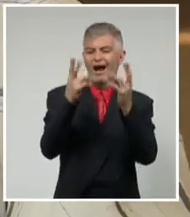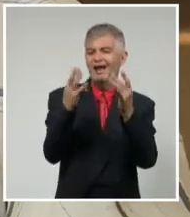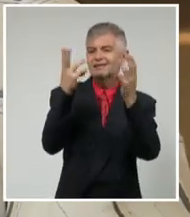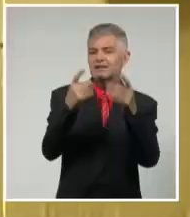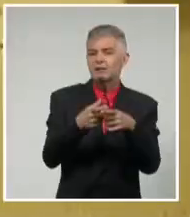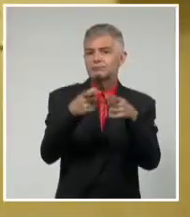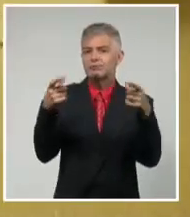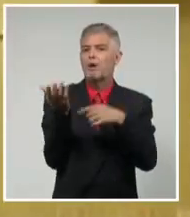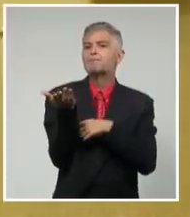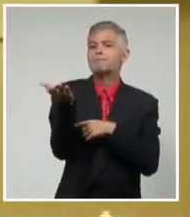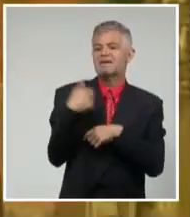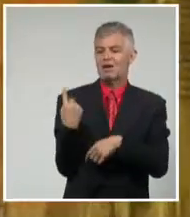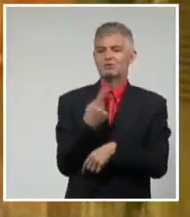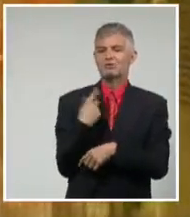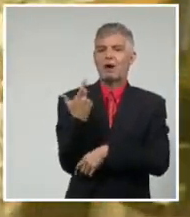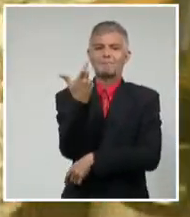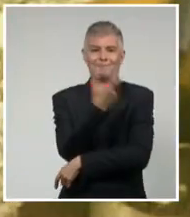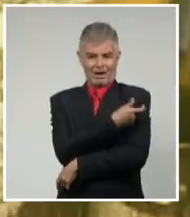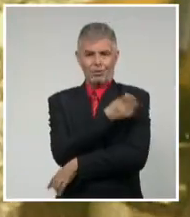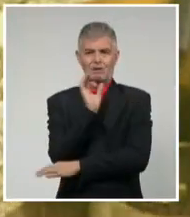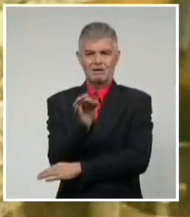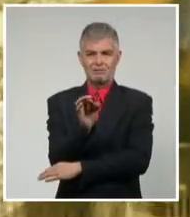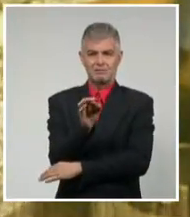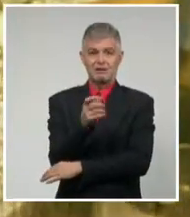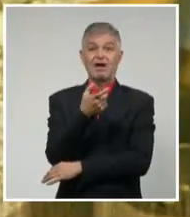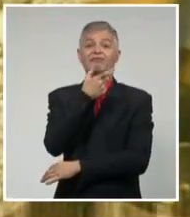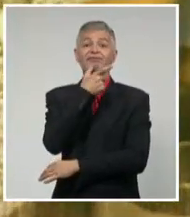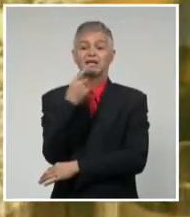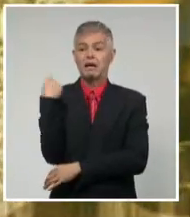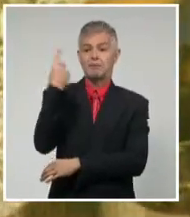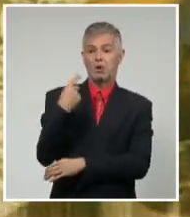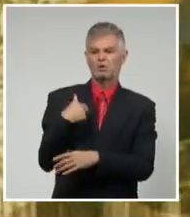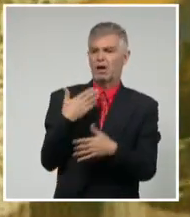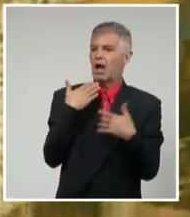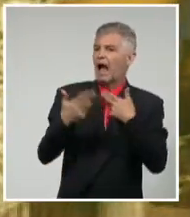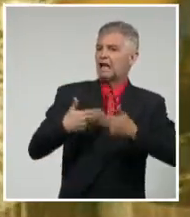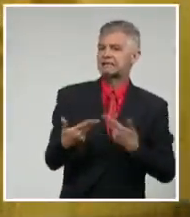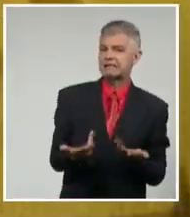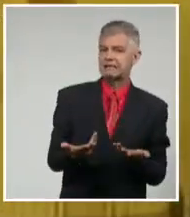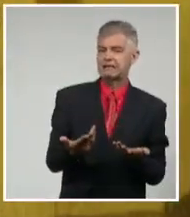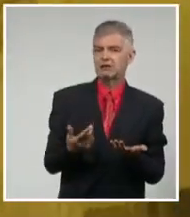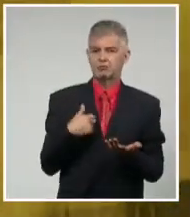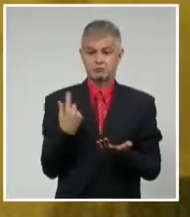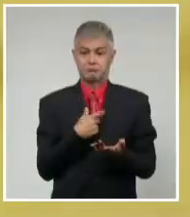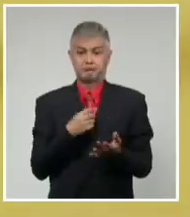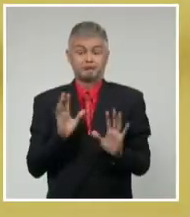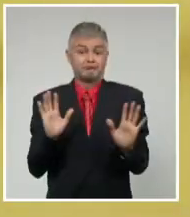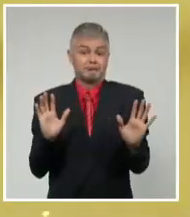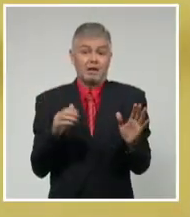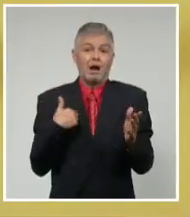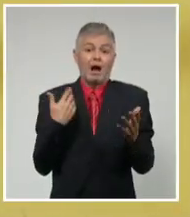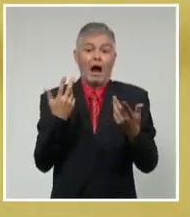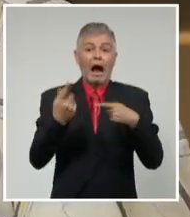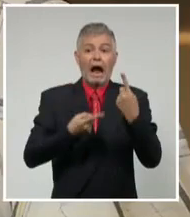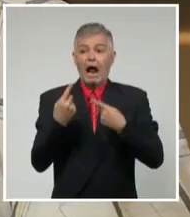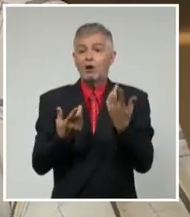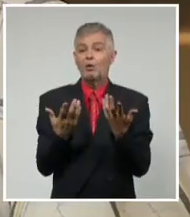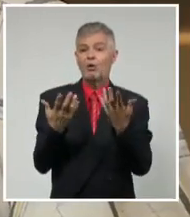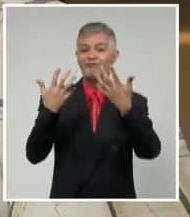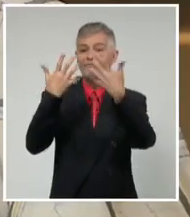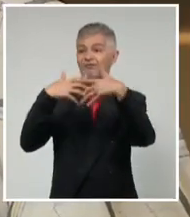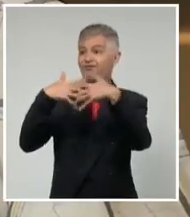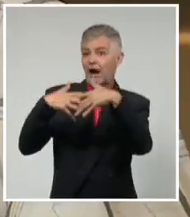la vacuna. Y el comandante nos pregunta qué podemos hacer, le dijimos hacer una instalación fabril. Fue